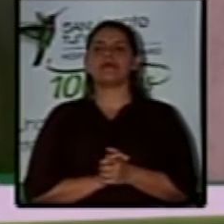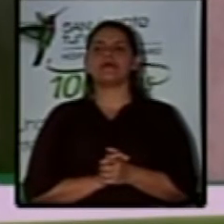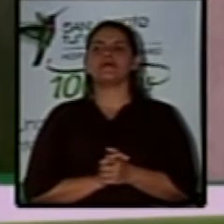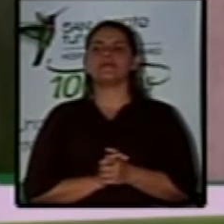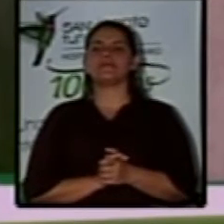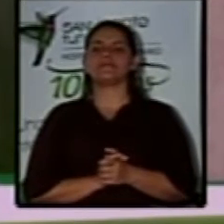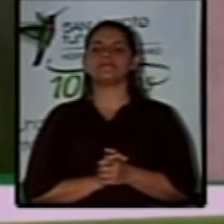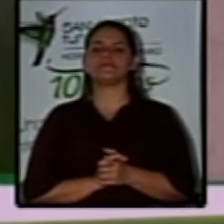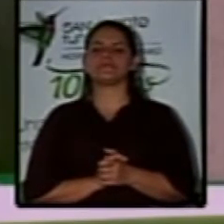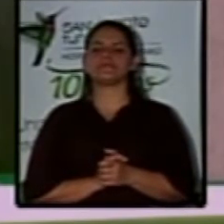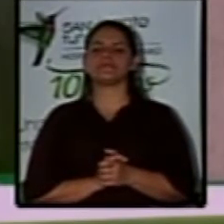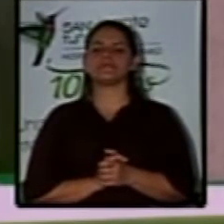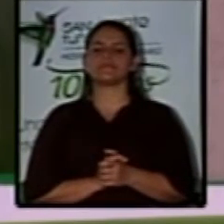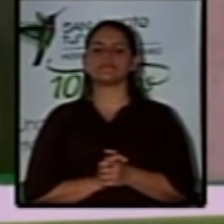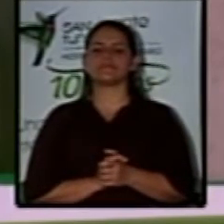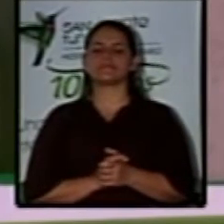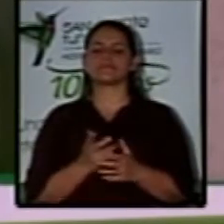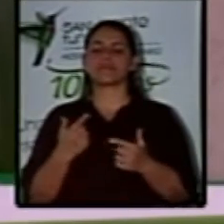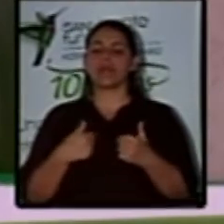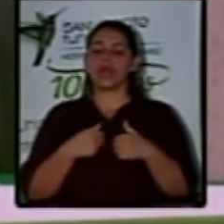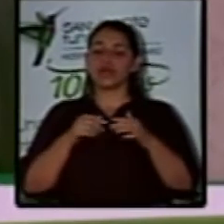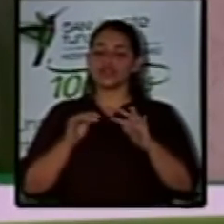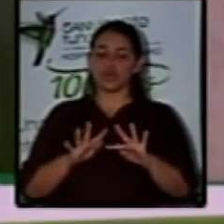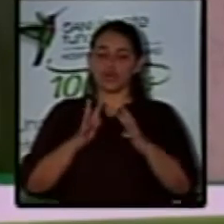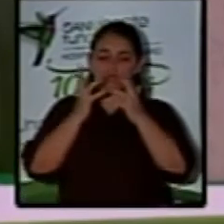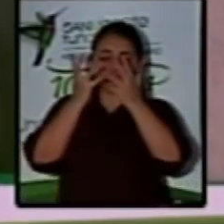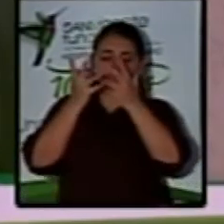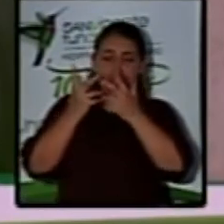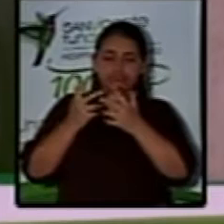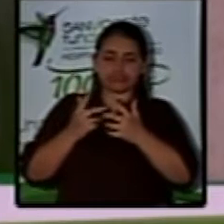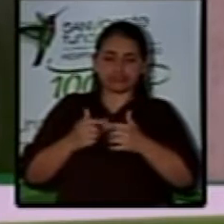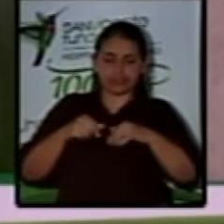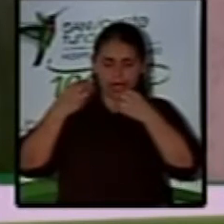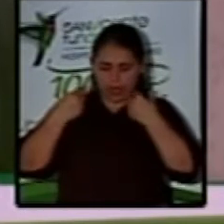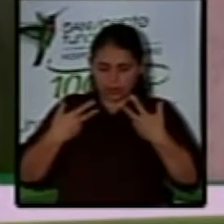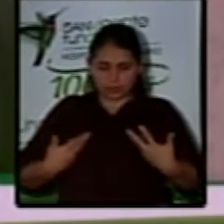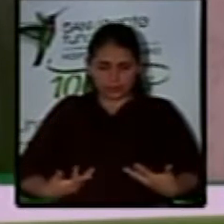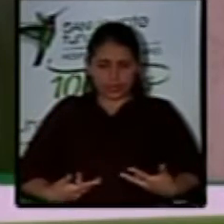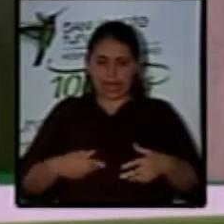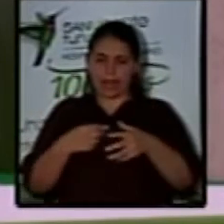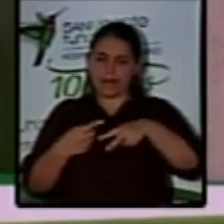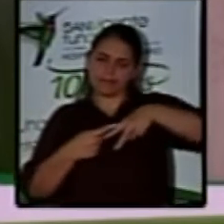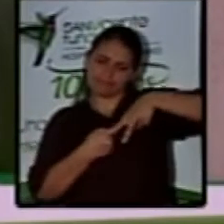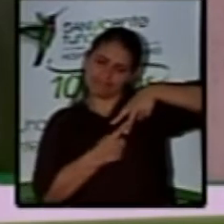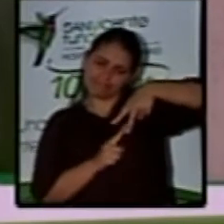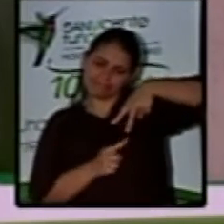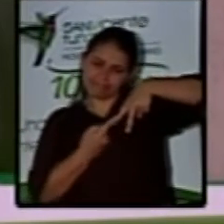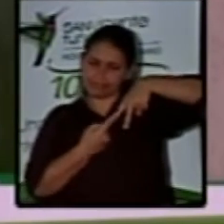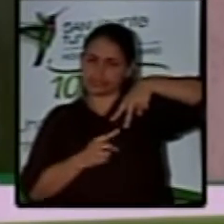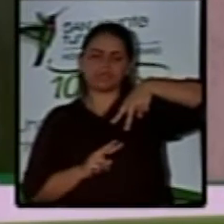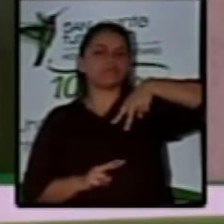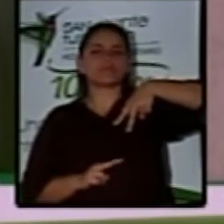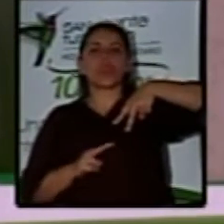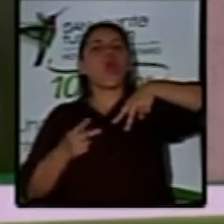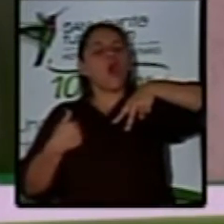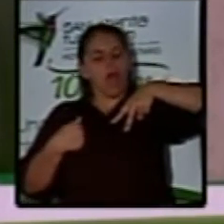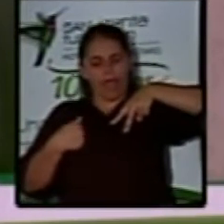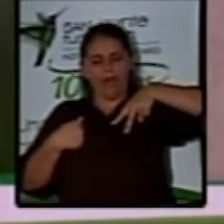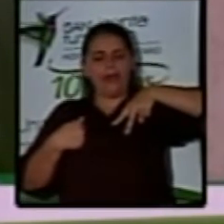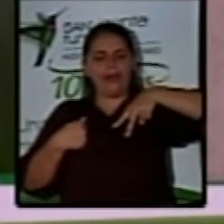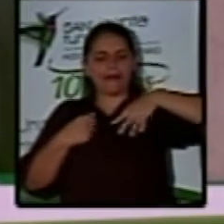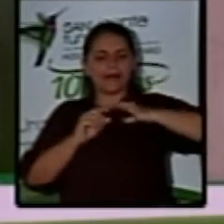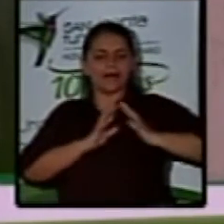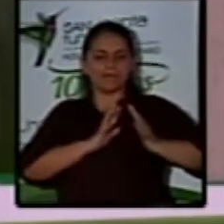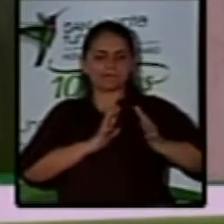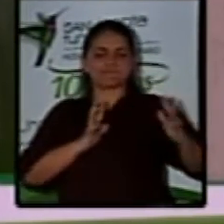todos. No se genera el sistema venoso profundo, entonces el organismo trata de compensar esta